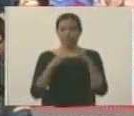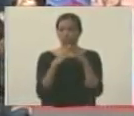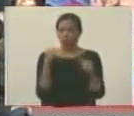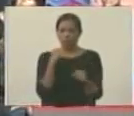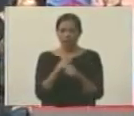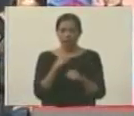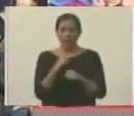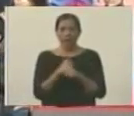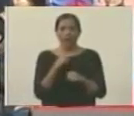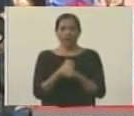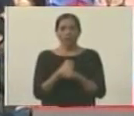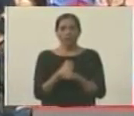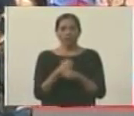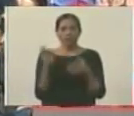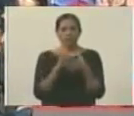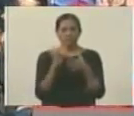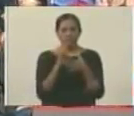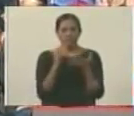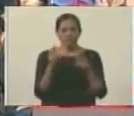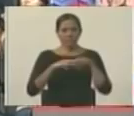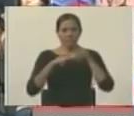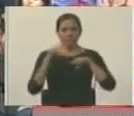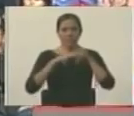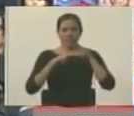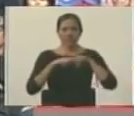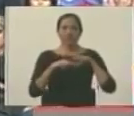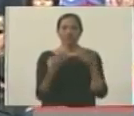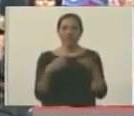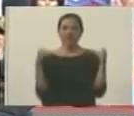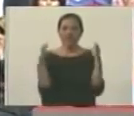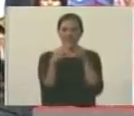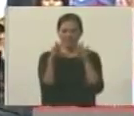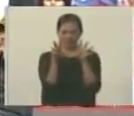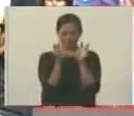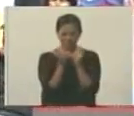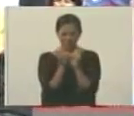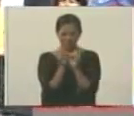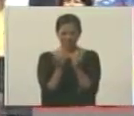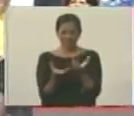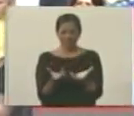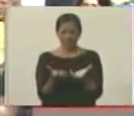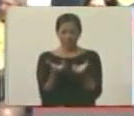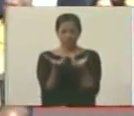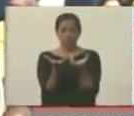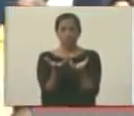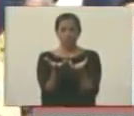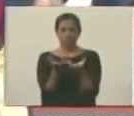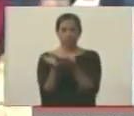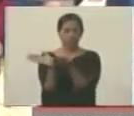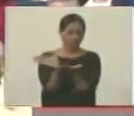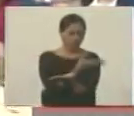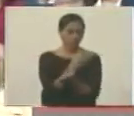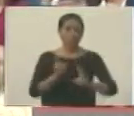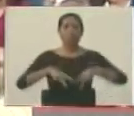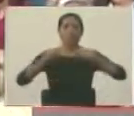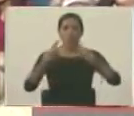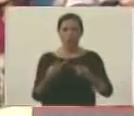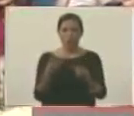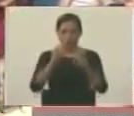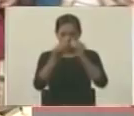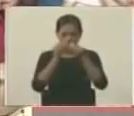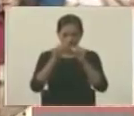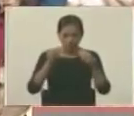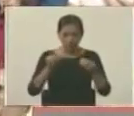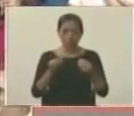trabajando en función de la reconstrucción de los equipos destruidos que nos han afectado gravemente la generación y la